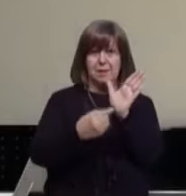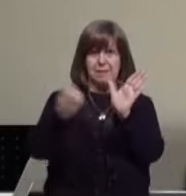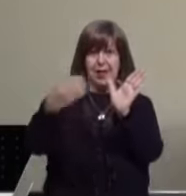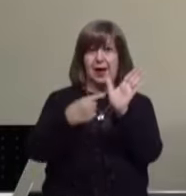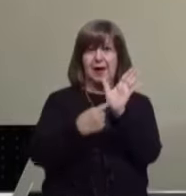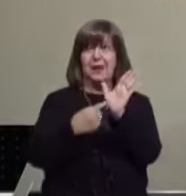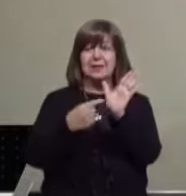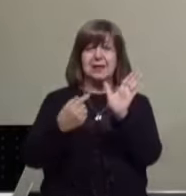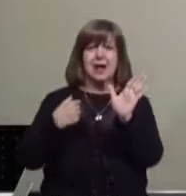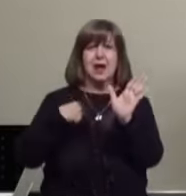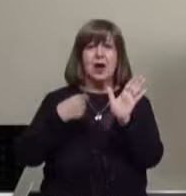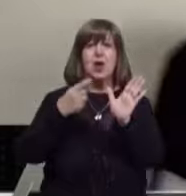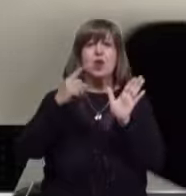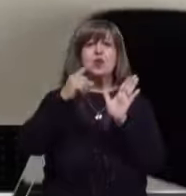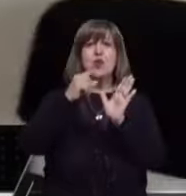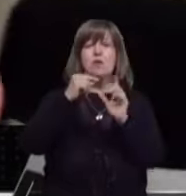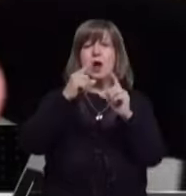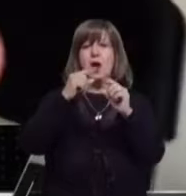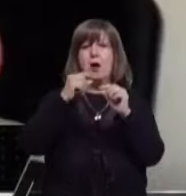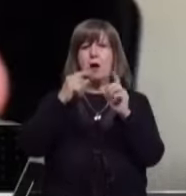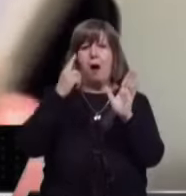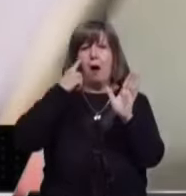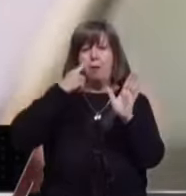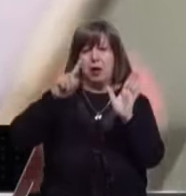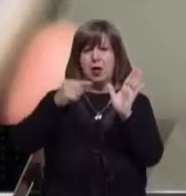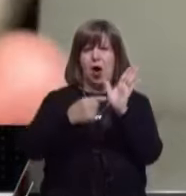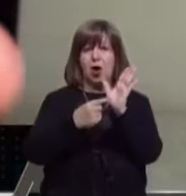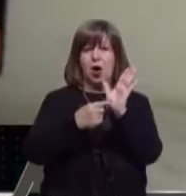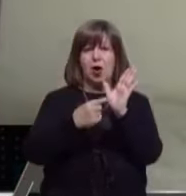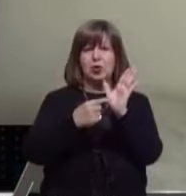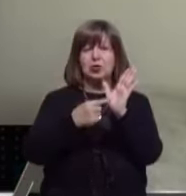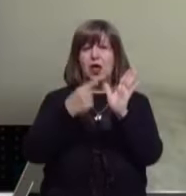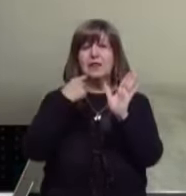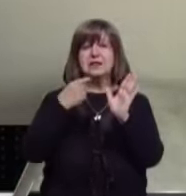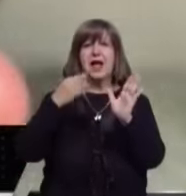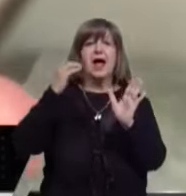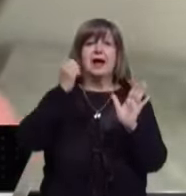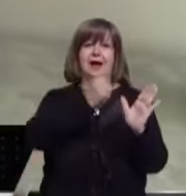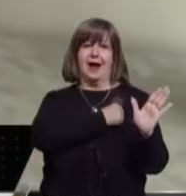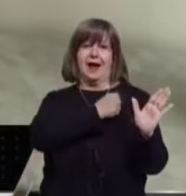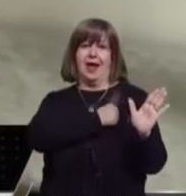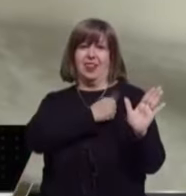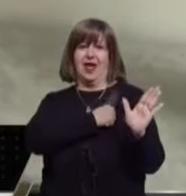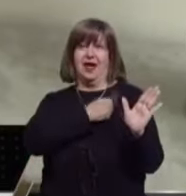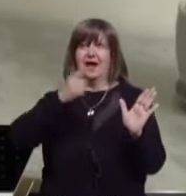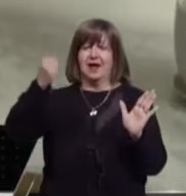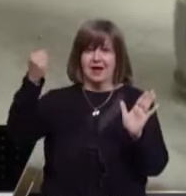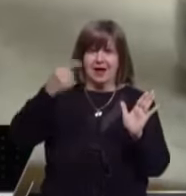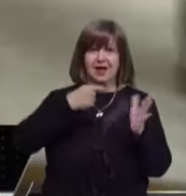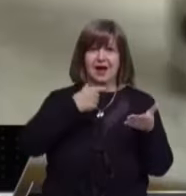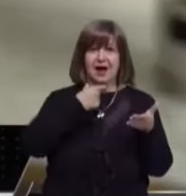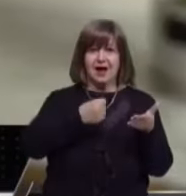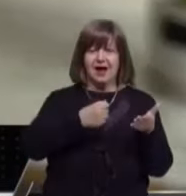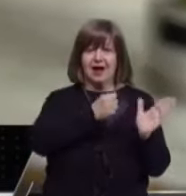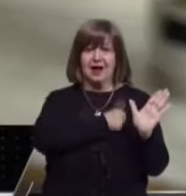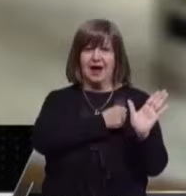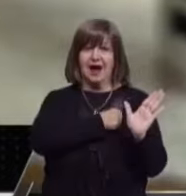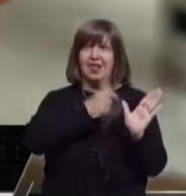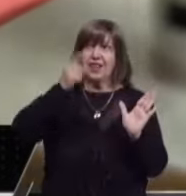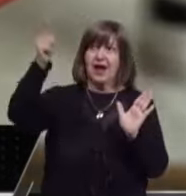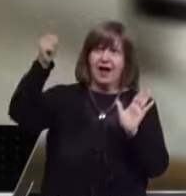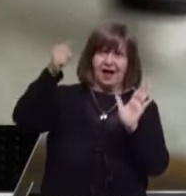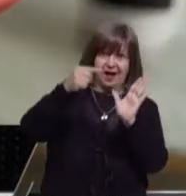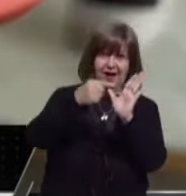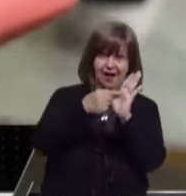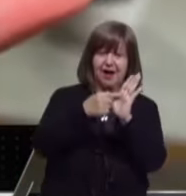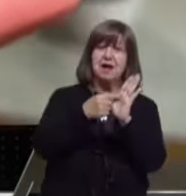muchos les ha llegado, de un número totalmente desconocido, que ahí dice que es un número de Canadá. ¿Vieron que por ahí les habla al WhatsApp un número de otro país?